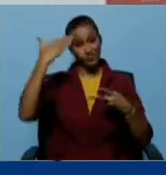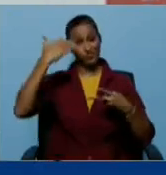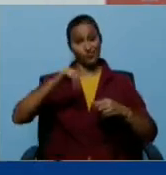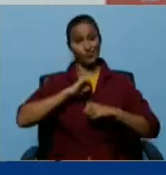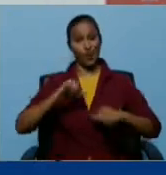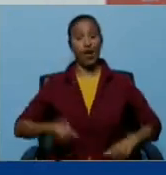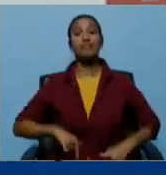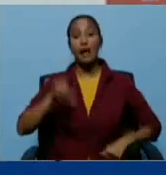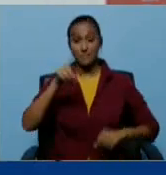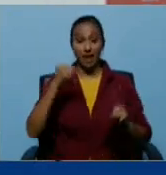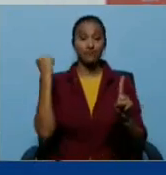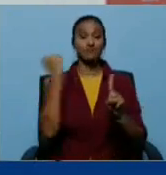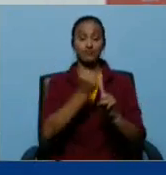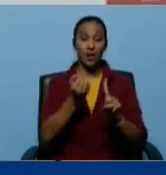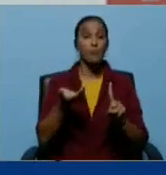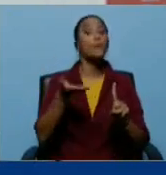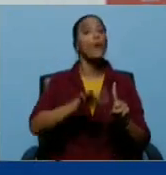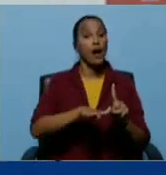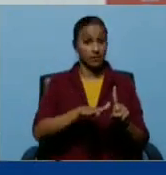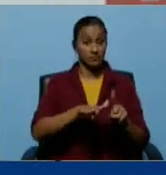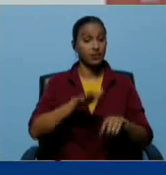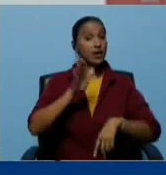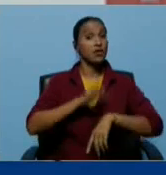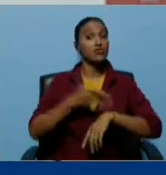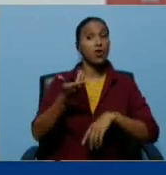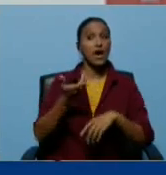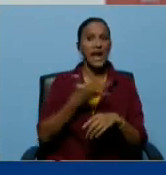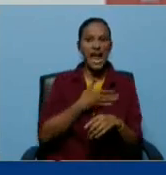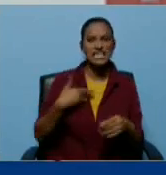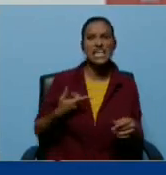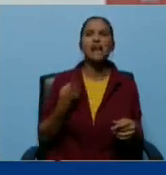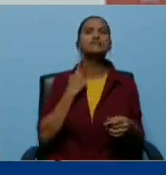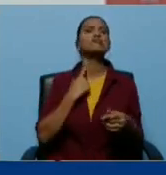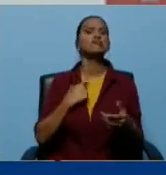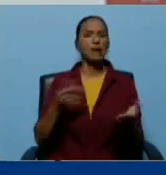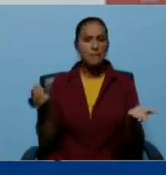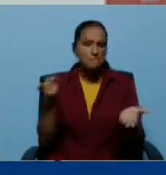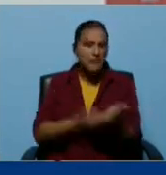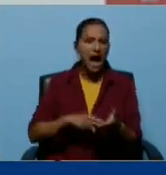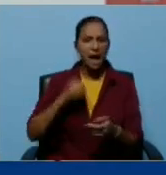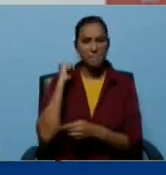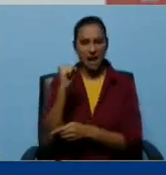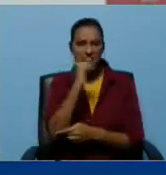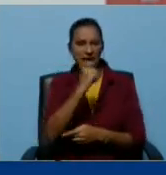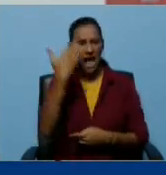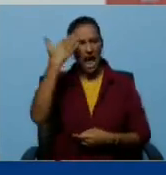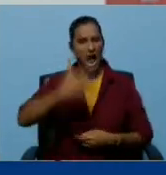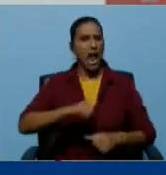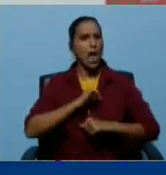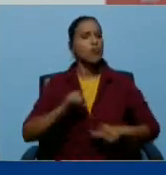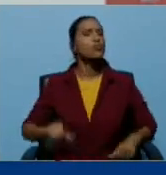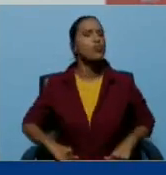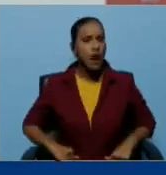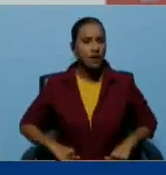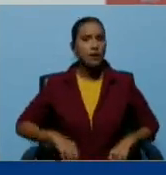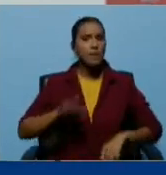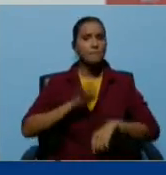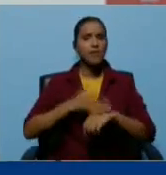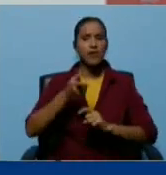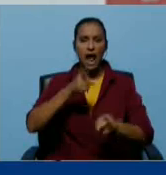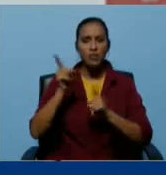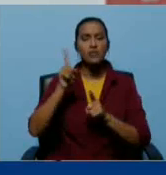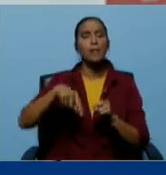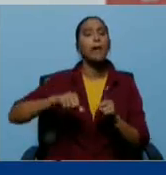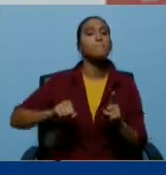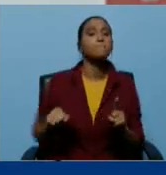Y no asesinaron más porque la Guardia Nacional Bolivariana, la Policía Nacional Bolivariana, algunas policías estatales